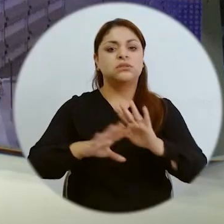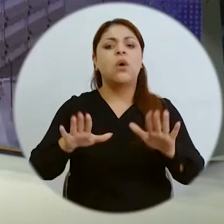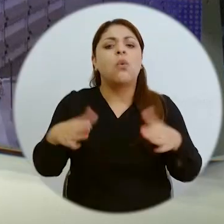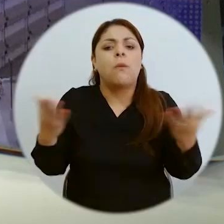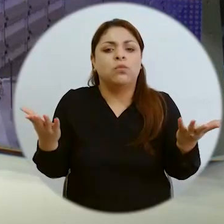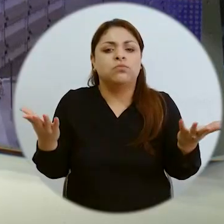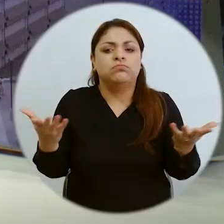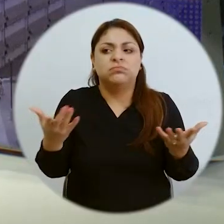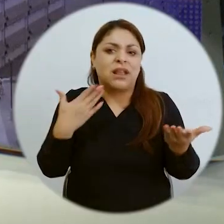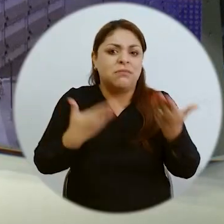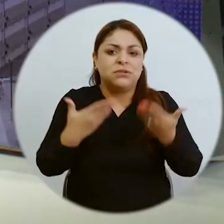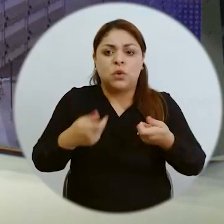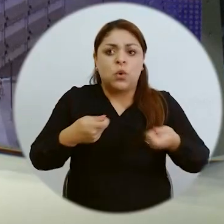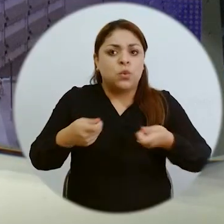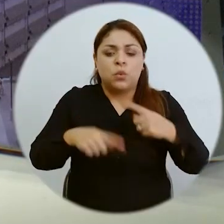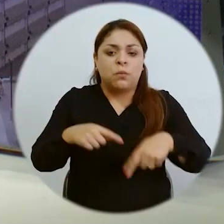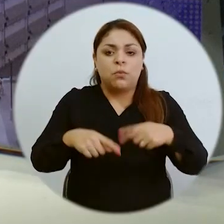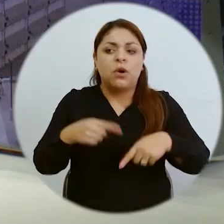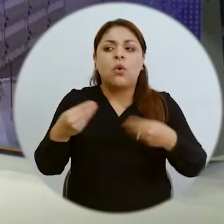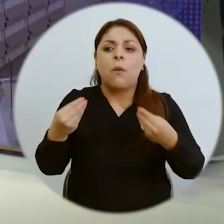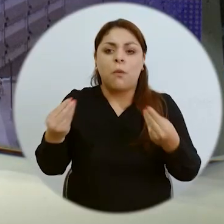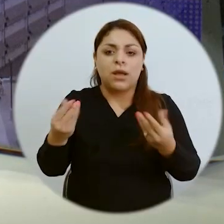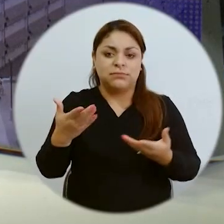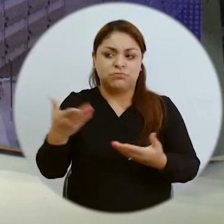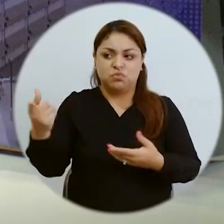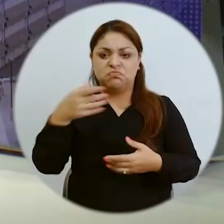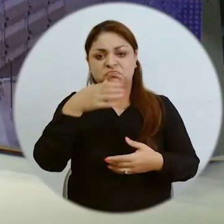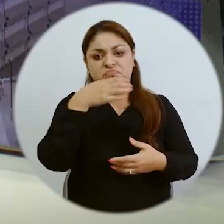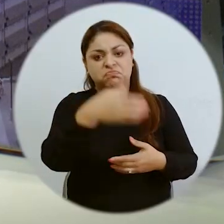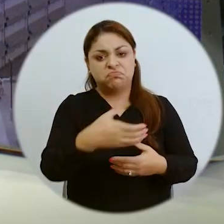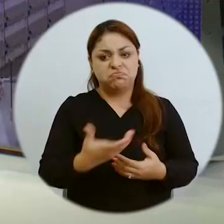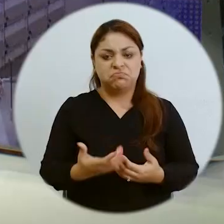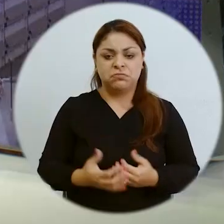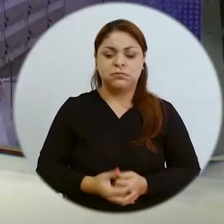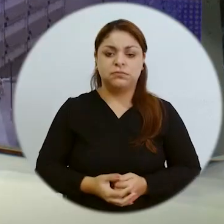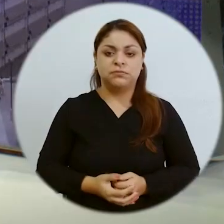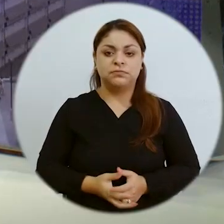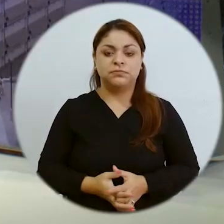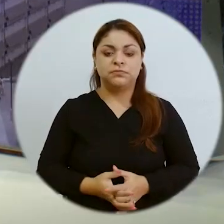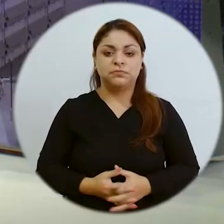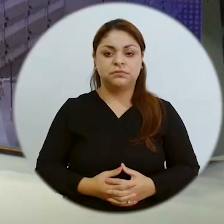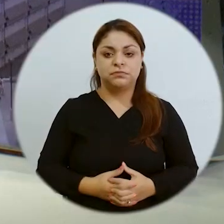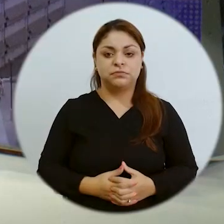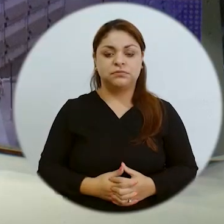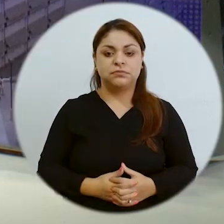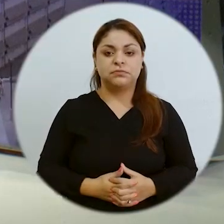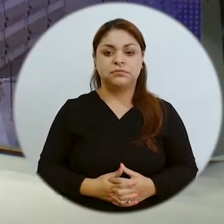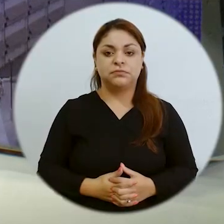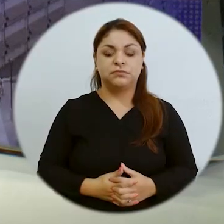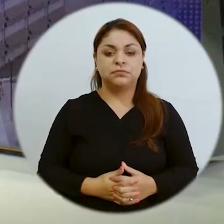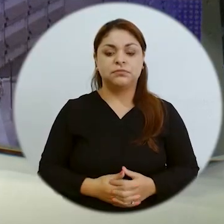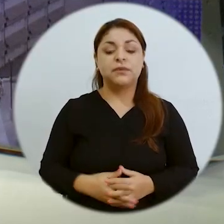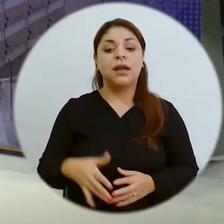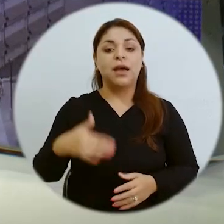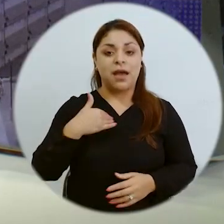Ahora, la pregunta del millón de deudas, porque no es la del millón de dólares. ¿Cómo hace una persona para salir de una